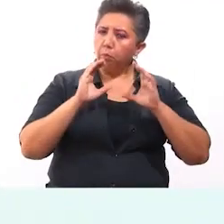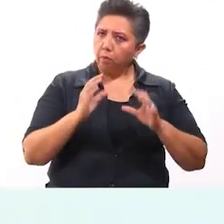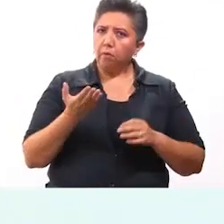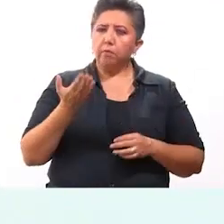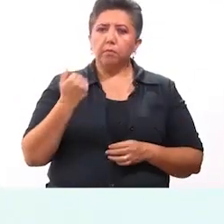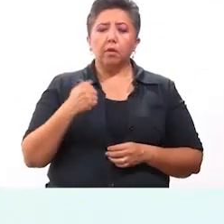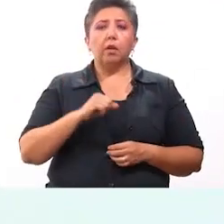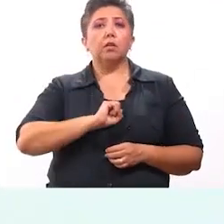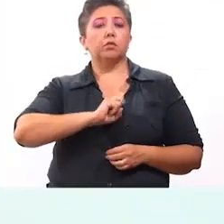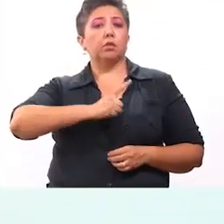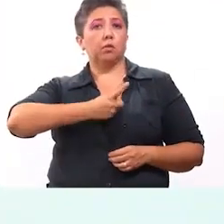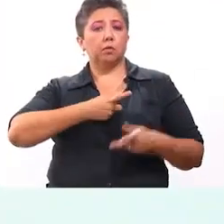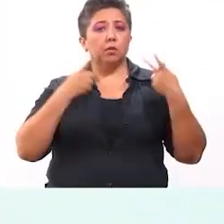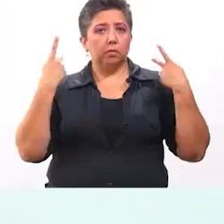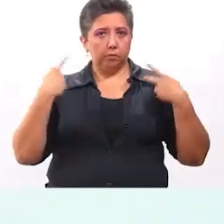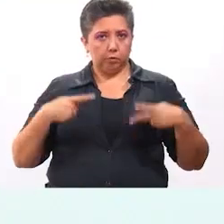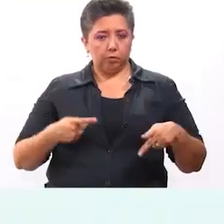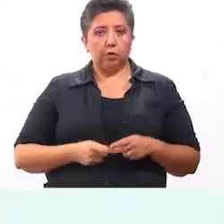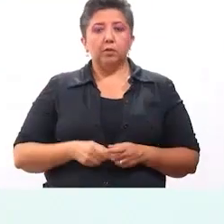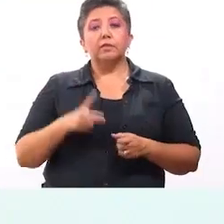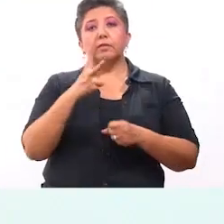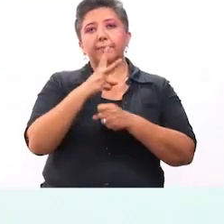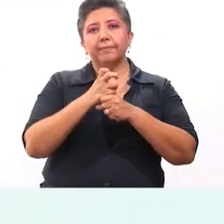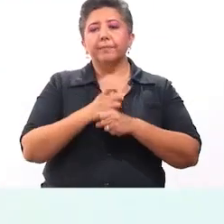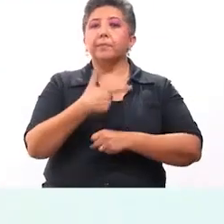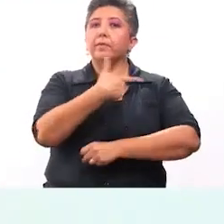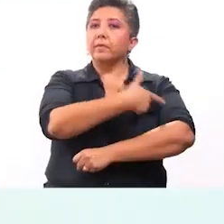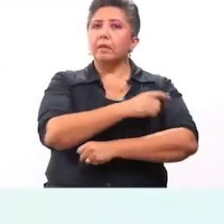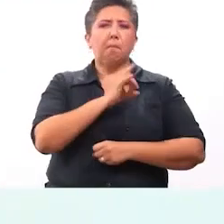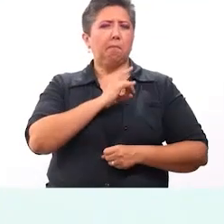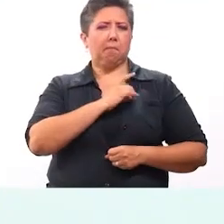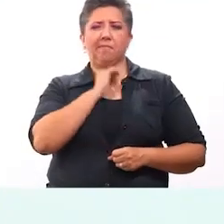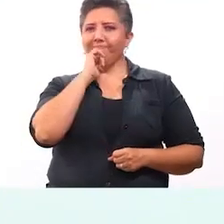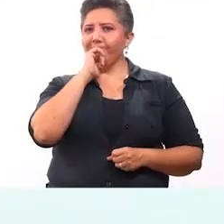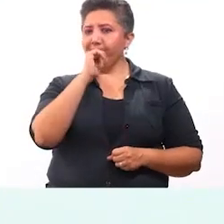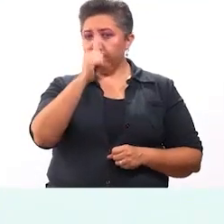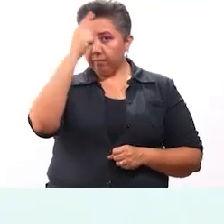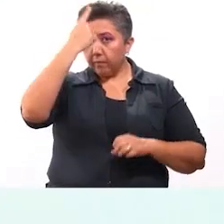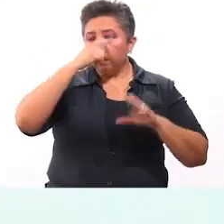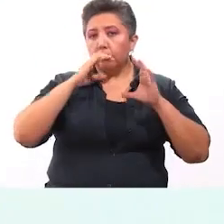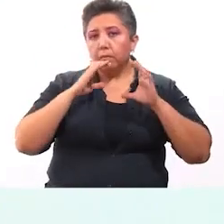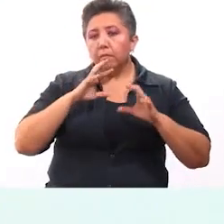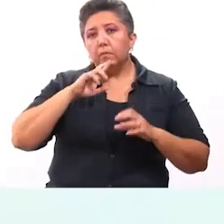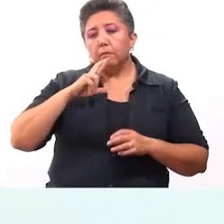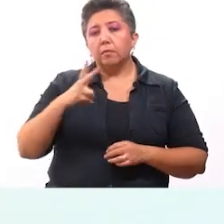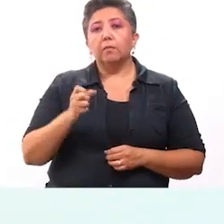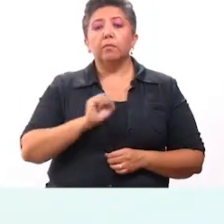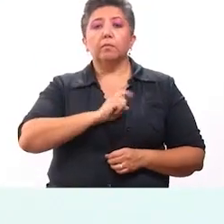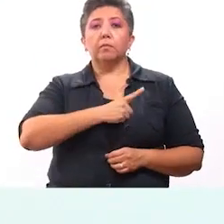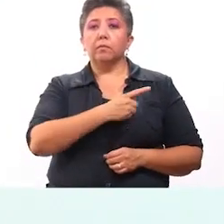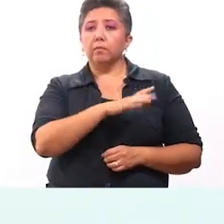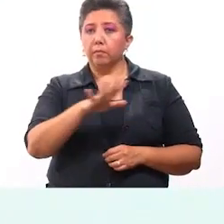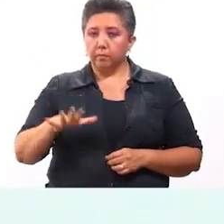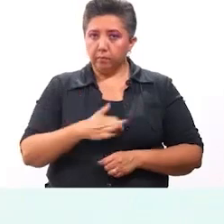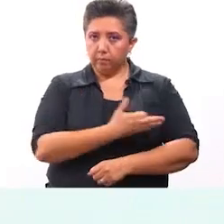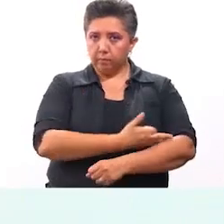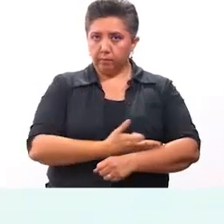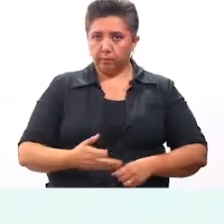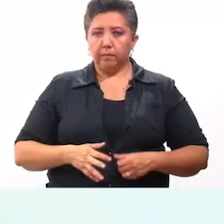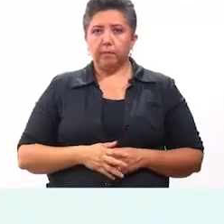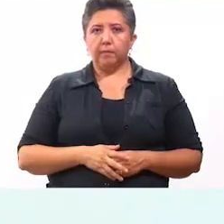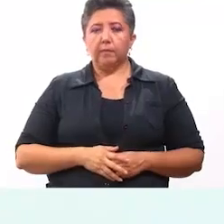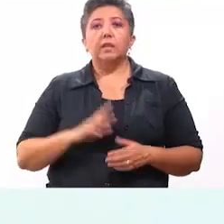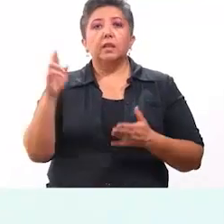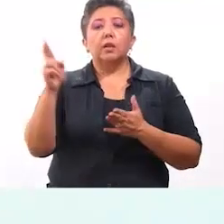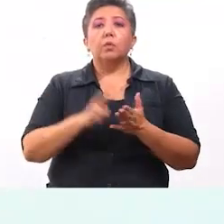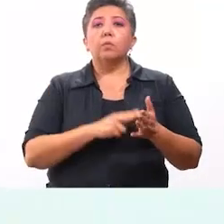salud y de las demás personas. Los invitamos a vacunarse sin temor para proteger nuestra salud y la de nuestras familias.